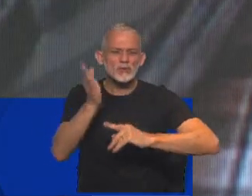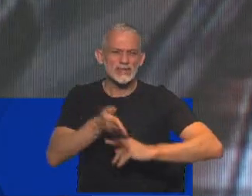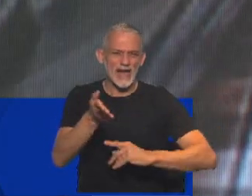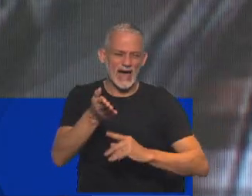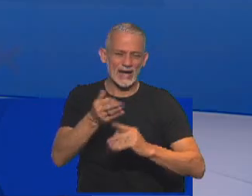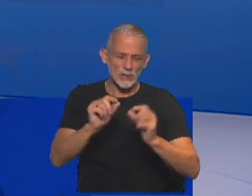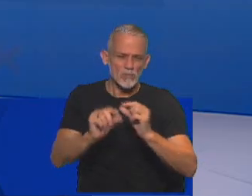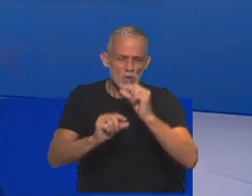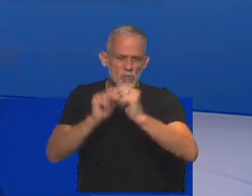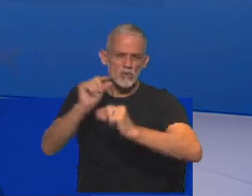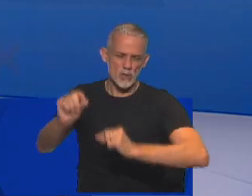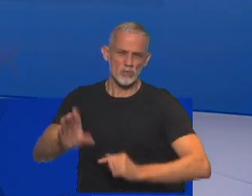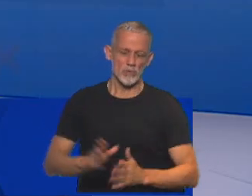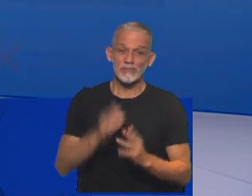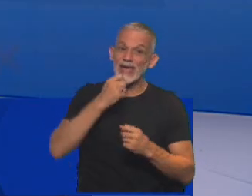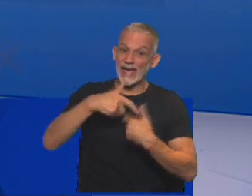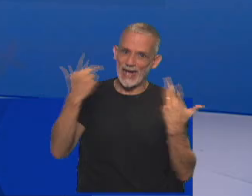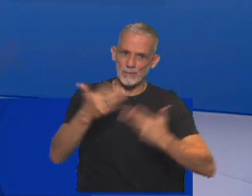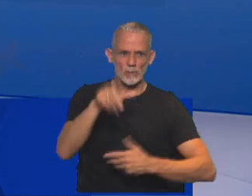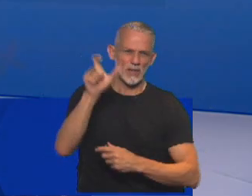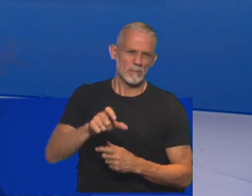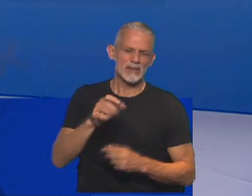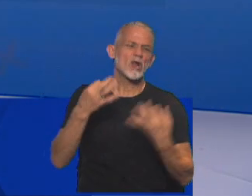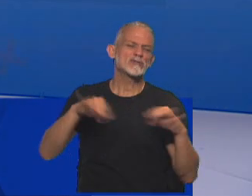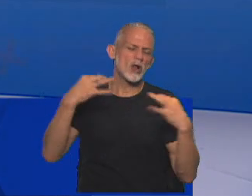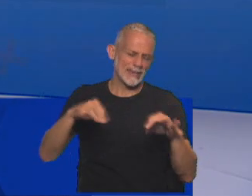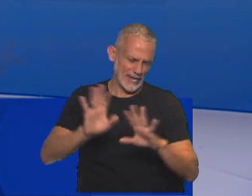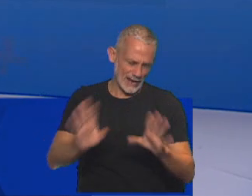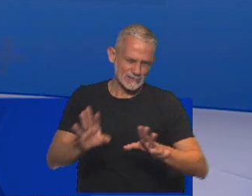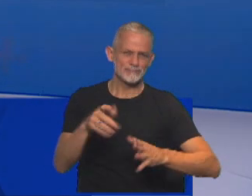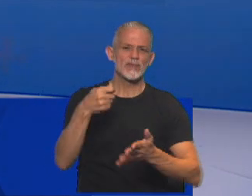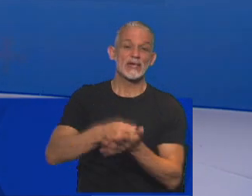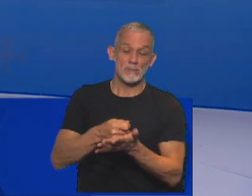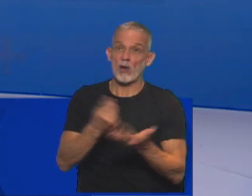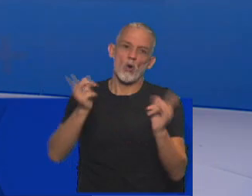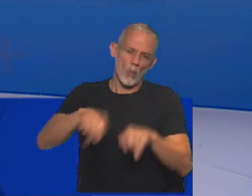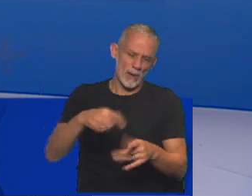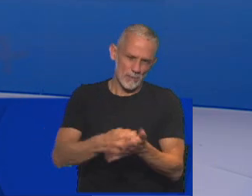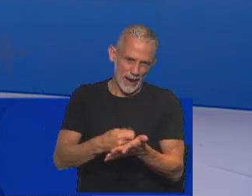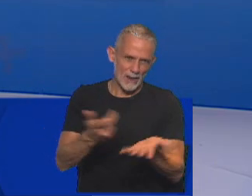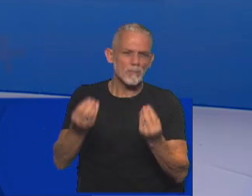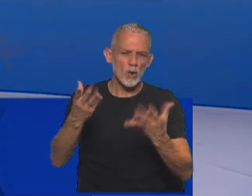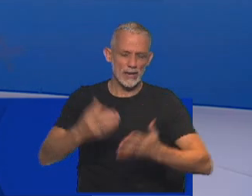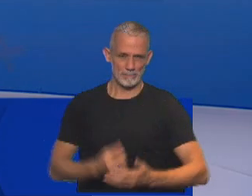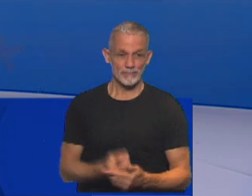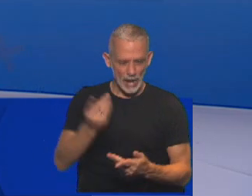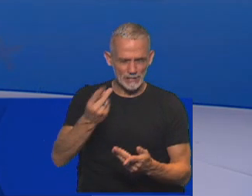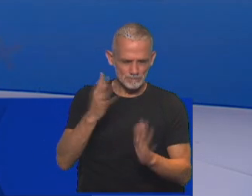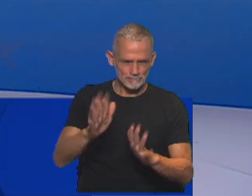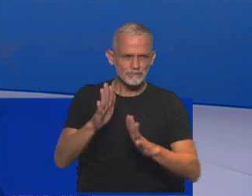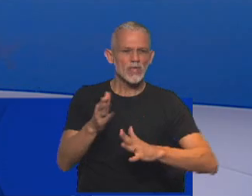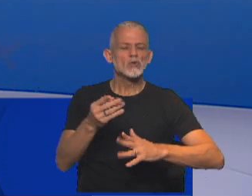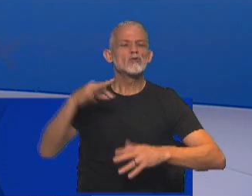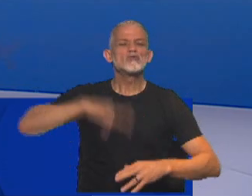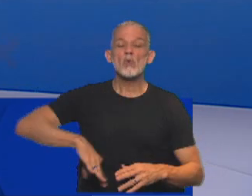más progresiva. Trajiste ejemplos. Comenzamos con las personas que son solteras y que van a pagar o que vuelven a pagar el impuesto. A ver, ¿por qué? Bueno, ahí estamos hablando de